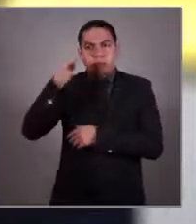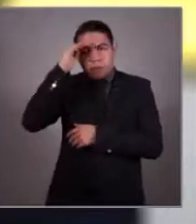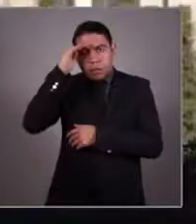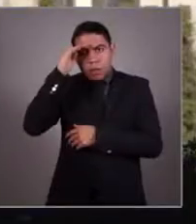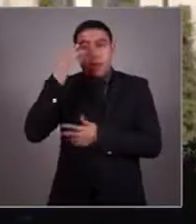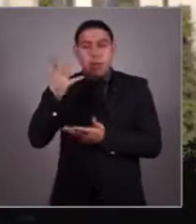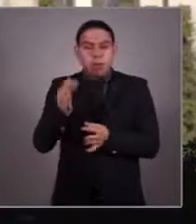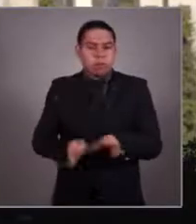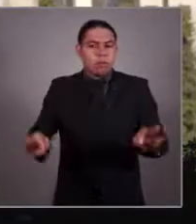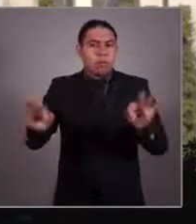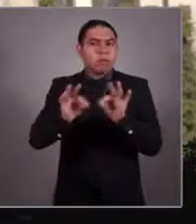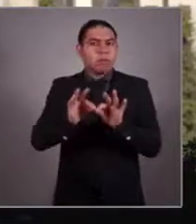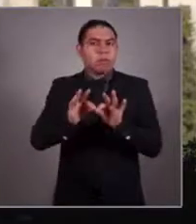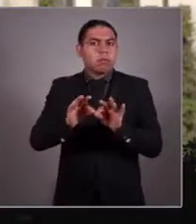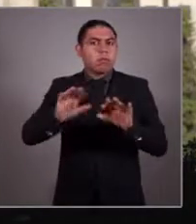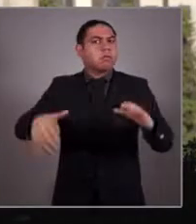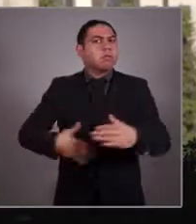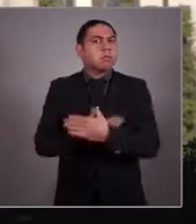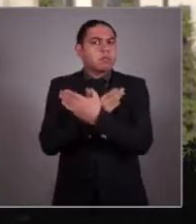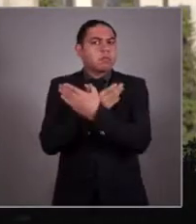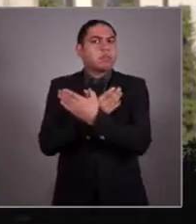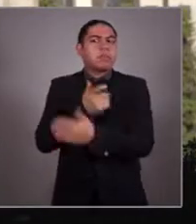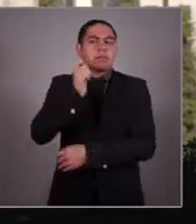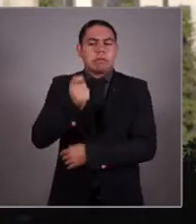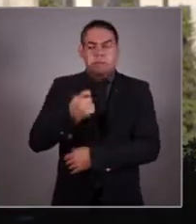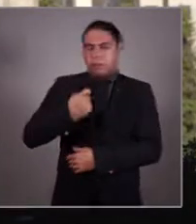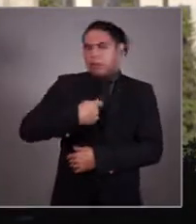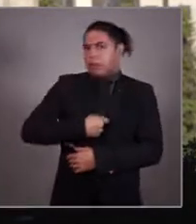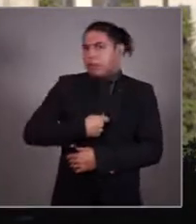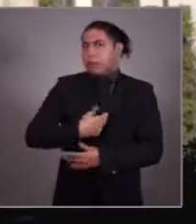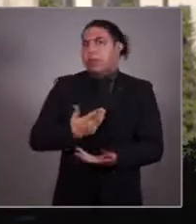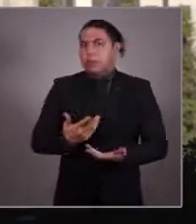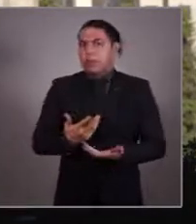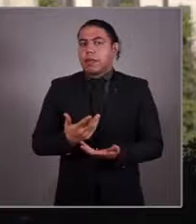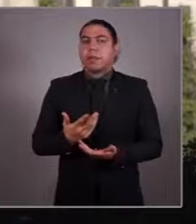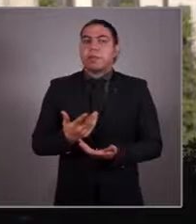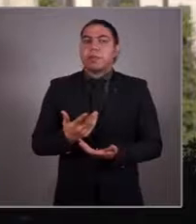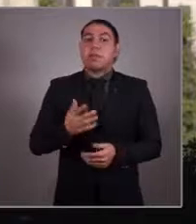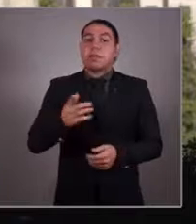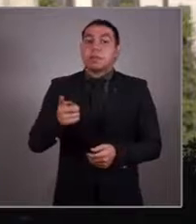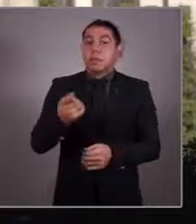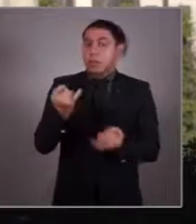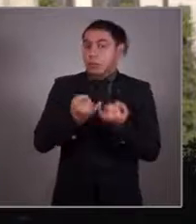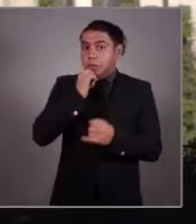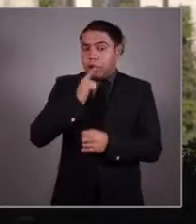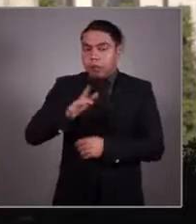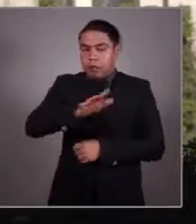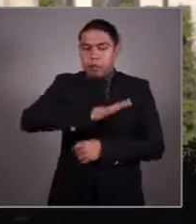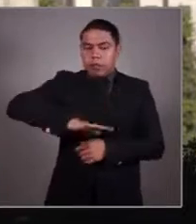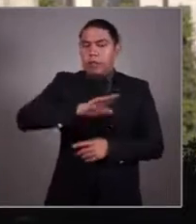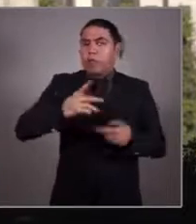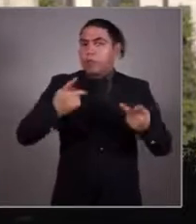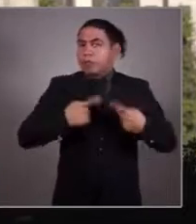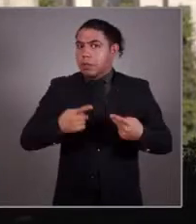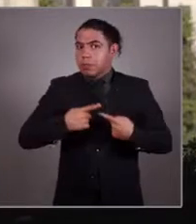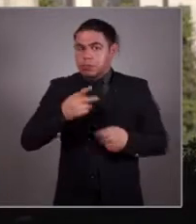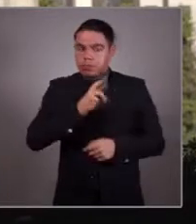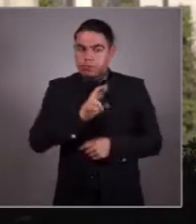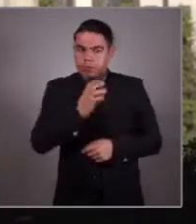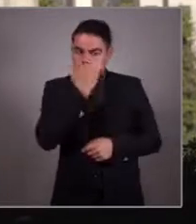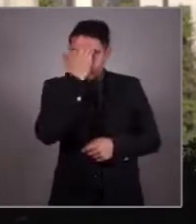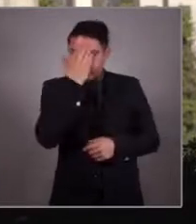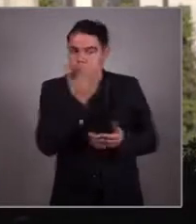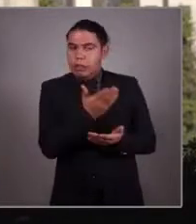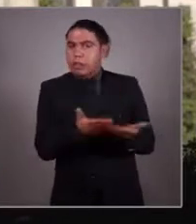más importante que teníamos en Movimiento Ciudadano era nuestra identidad. Y además, la sociedad reconoció